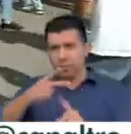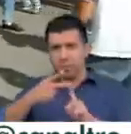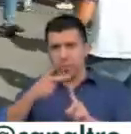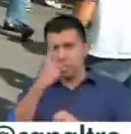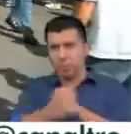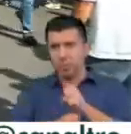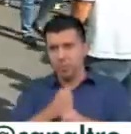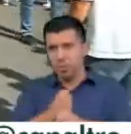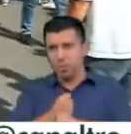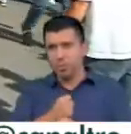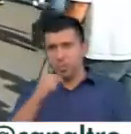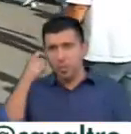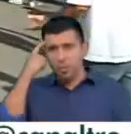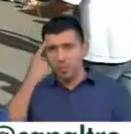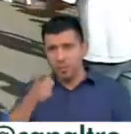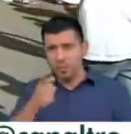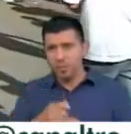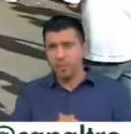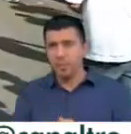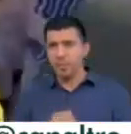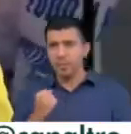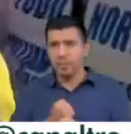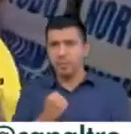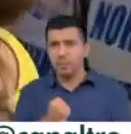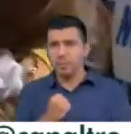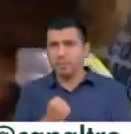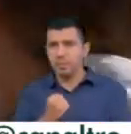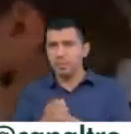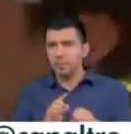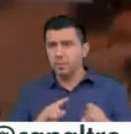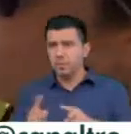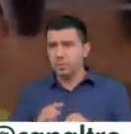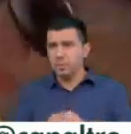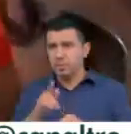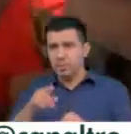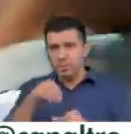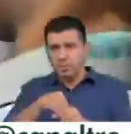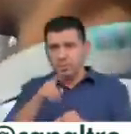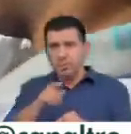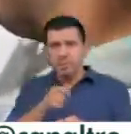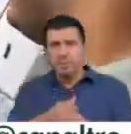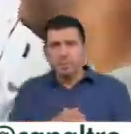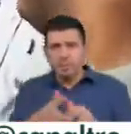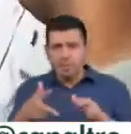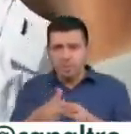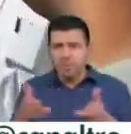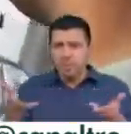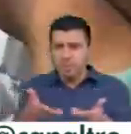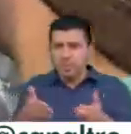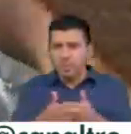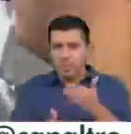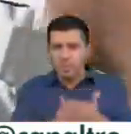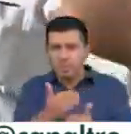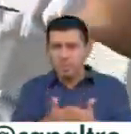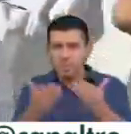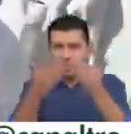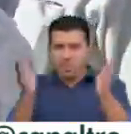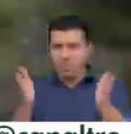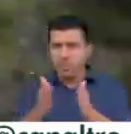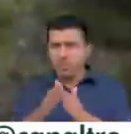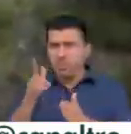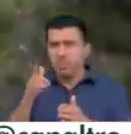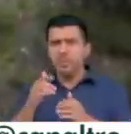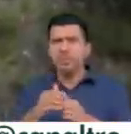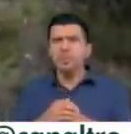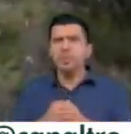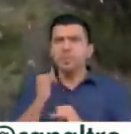laguado especialmente en lo administrativo y particularmente su intervención para agilizar la reapertura de los puentes fronterizos